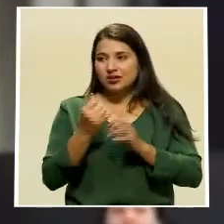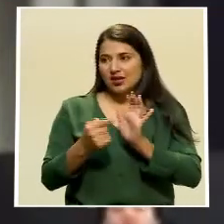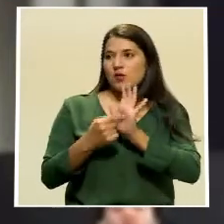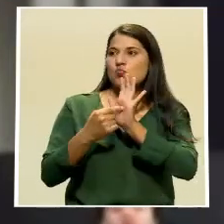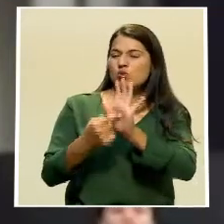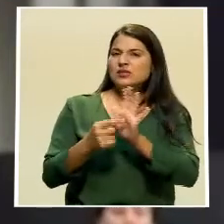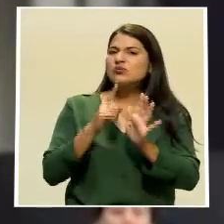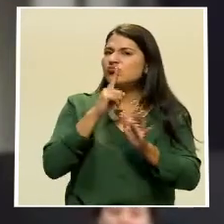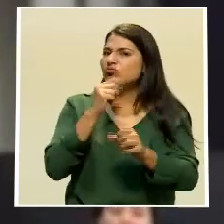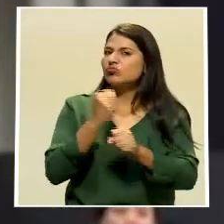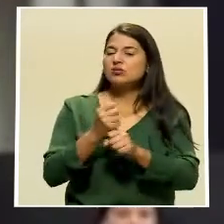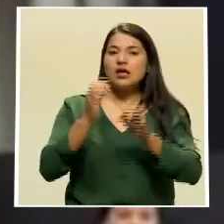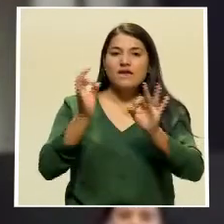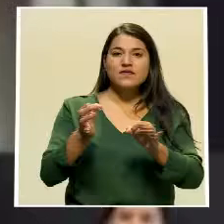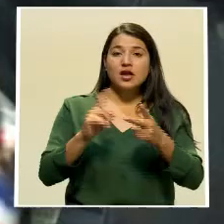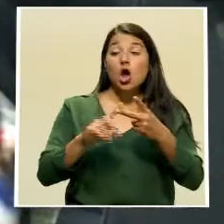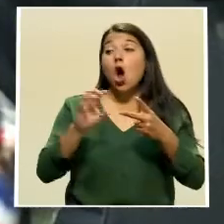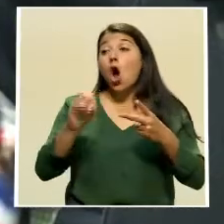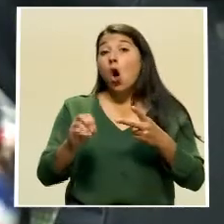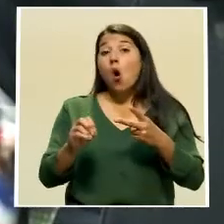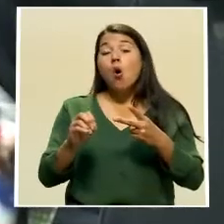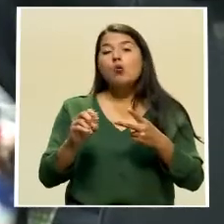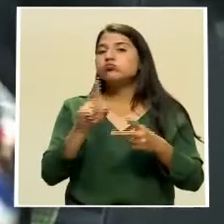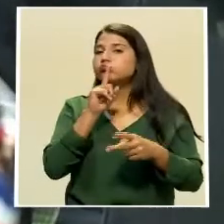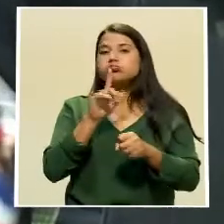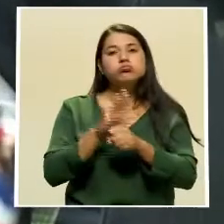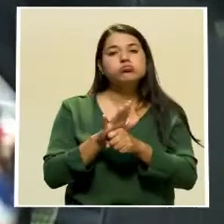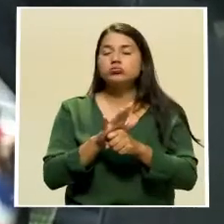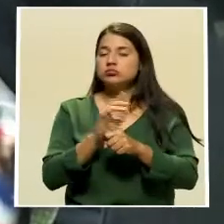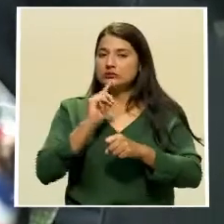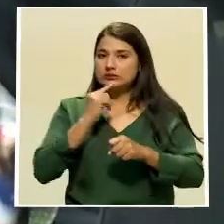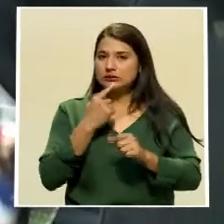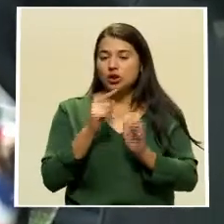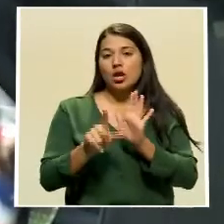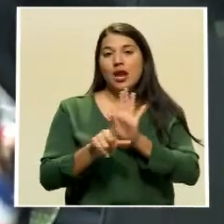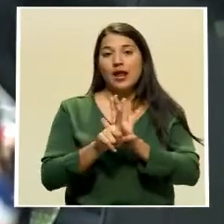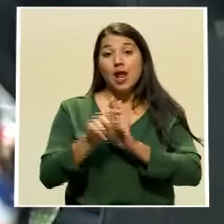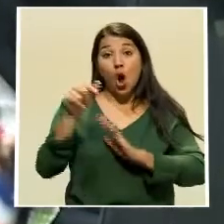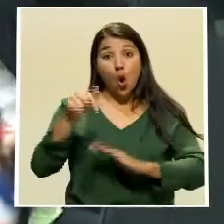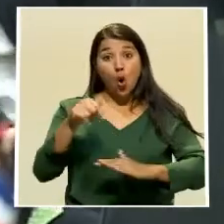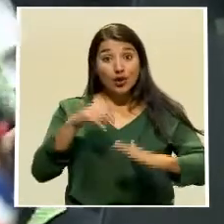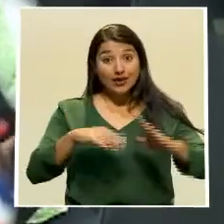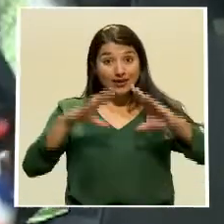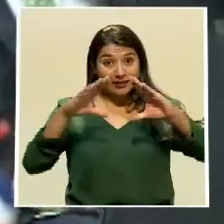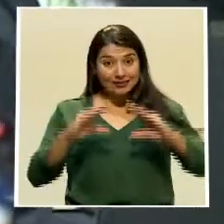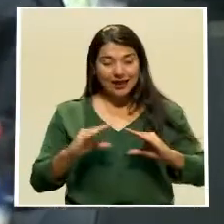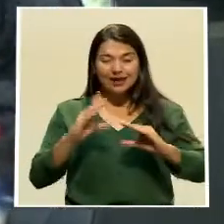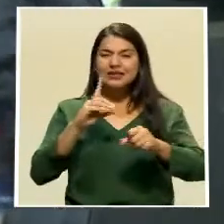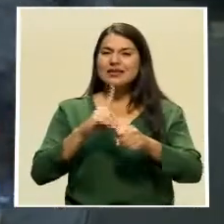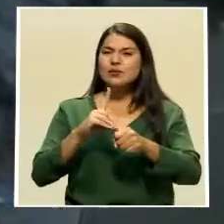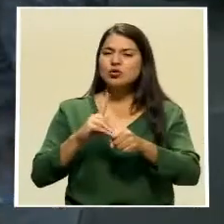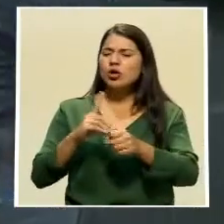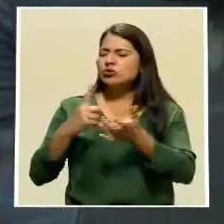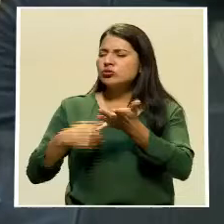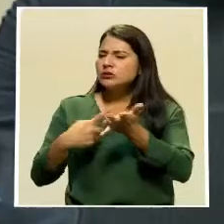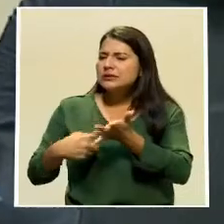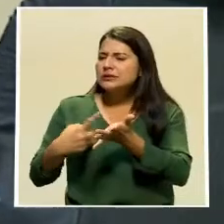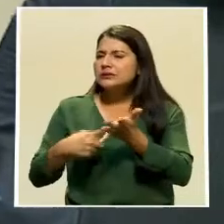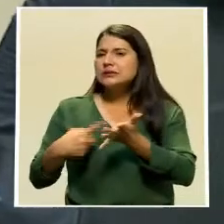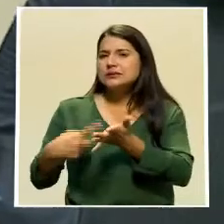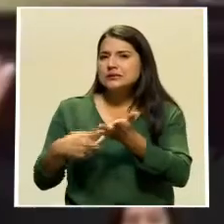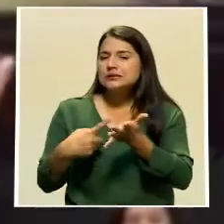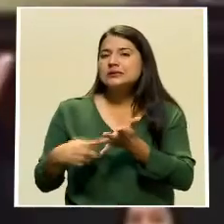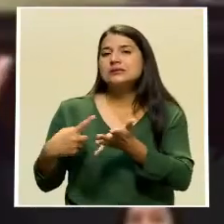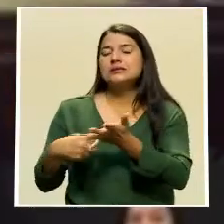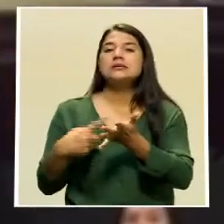o violación grave de la ley. Durante la tarde, los diputados realizaron una discusión basada en este informe de